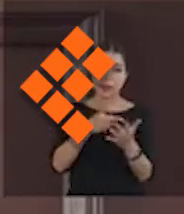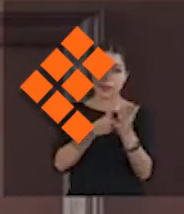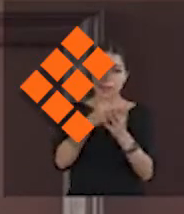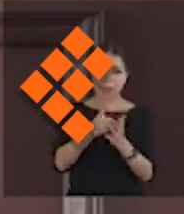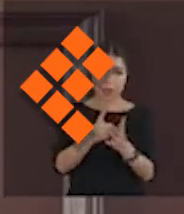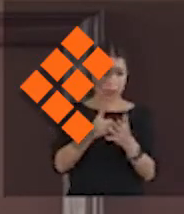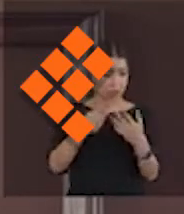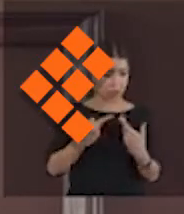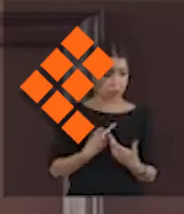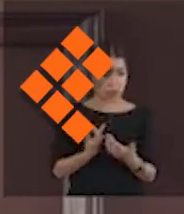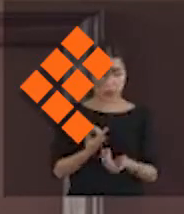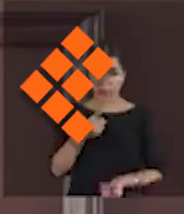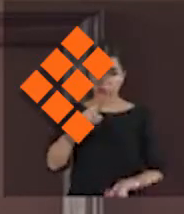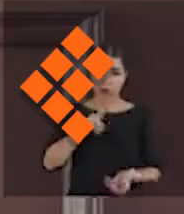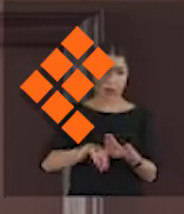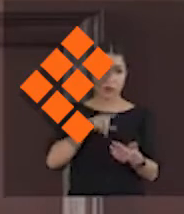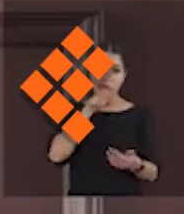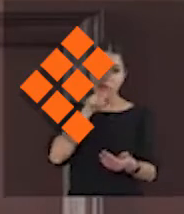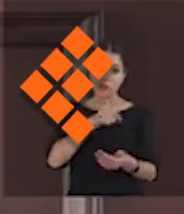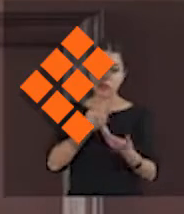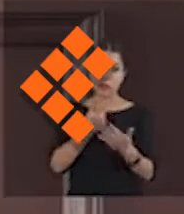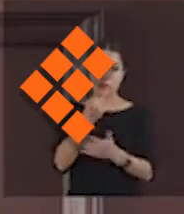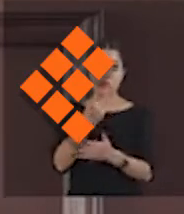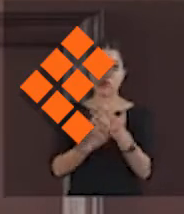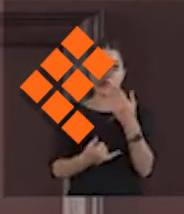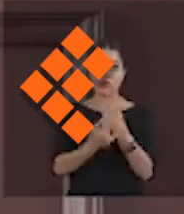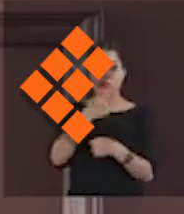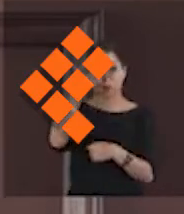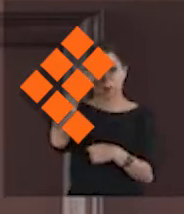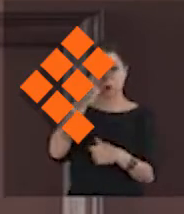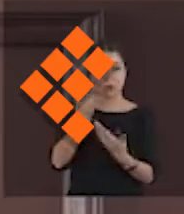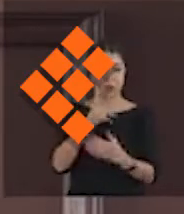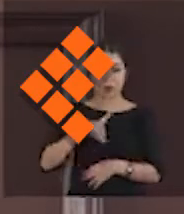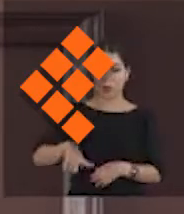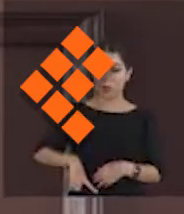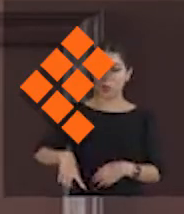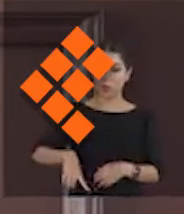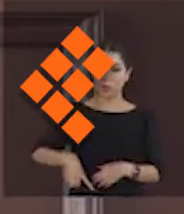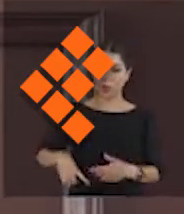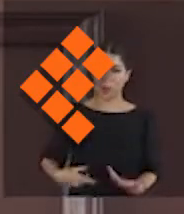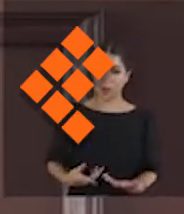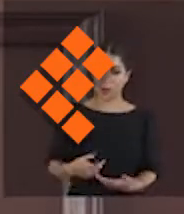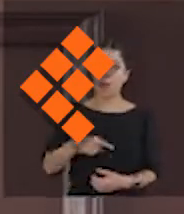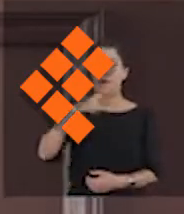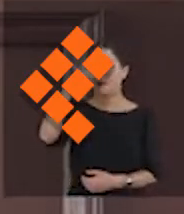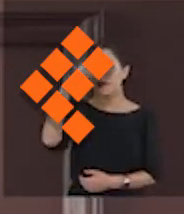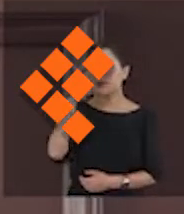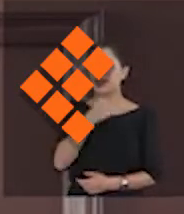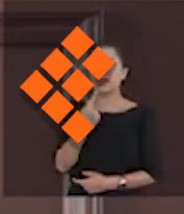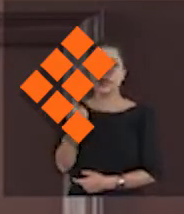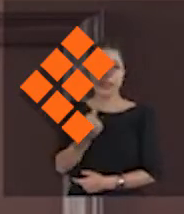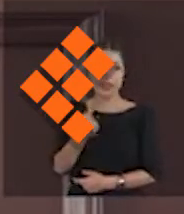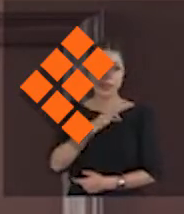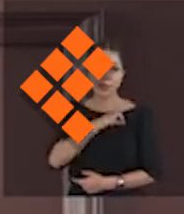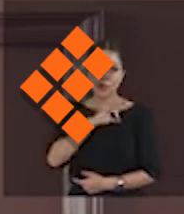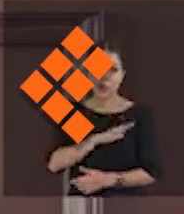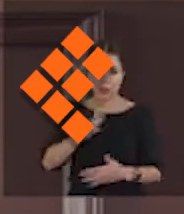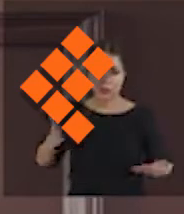ser vigentes hoy en día. Aquellos programas, pues, que salvaguarden, que